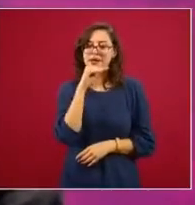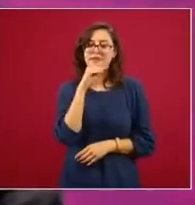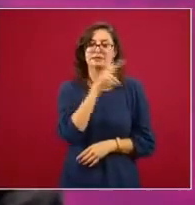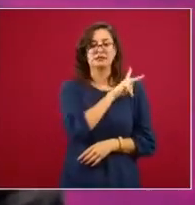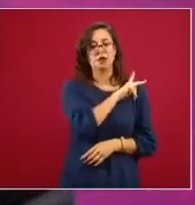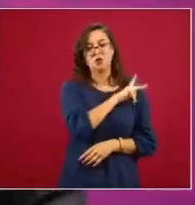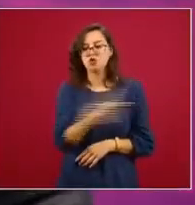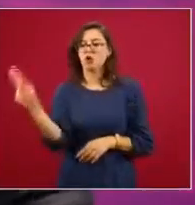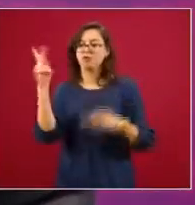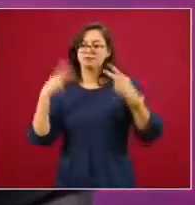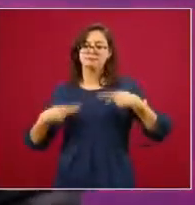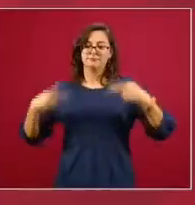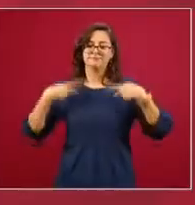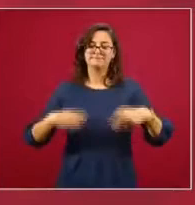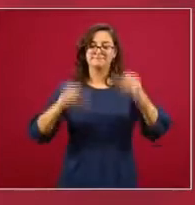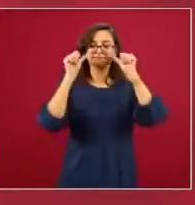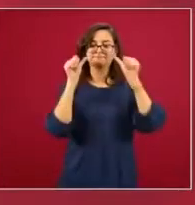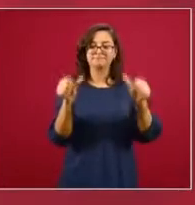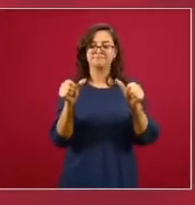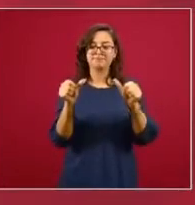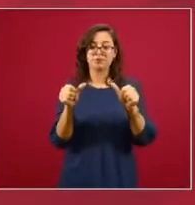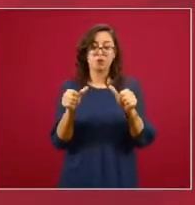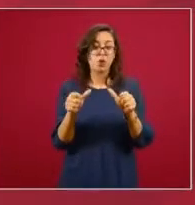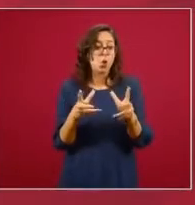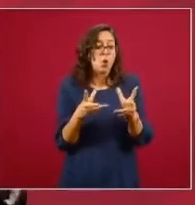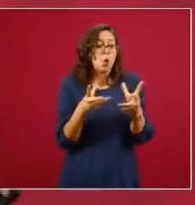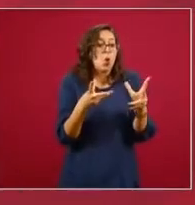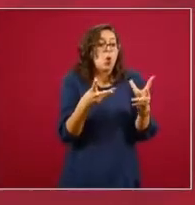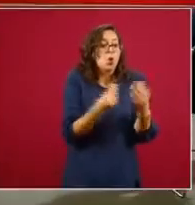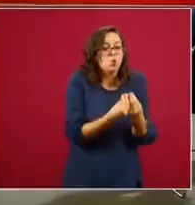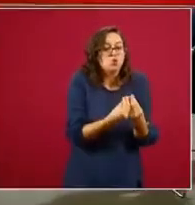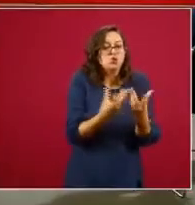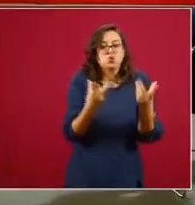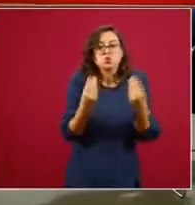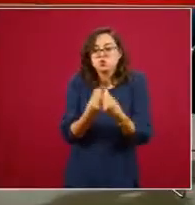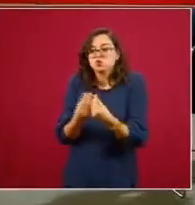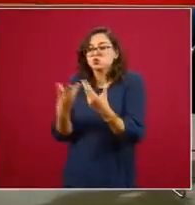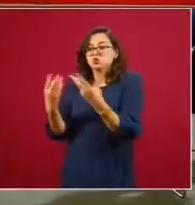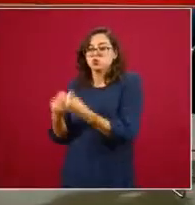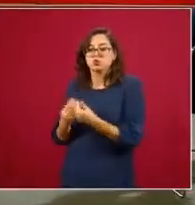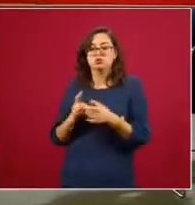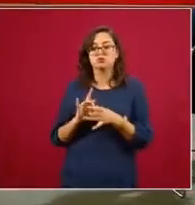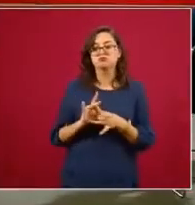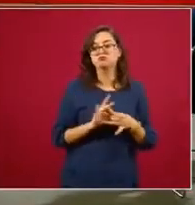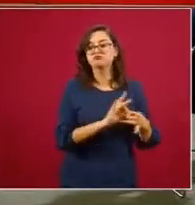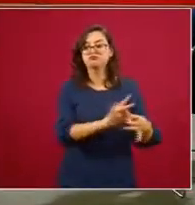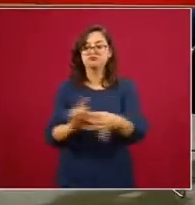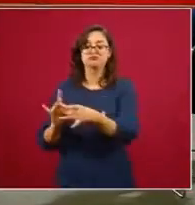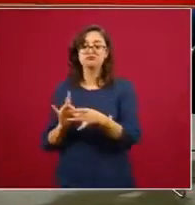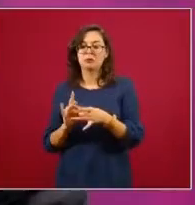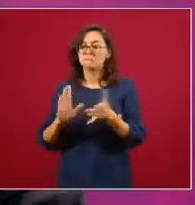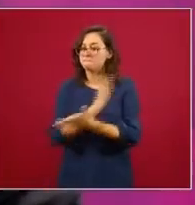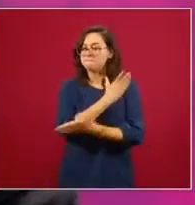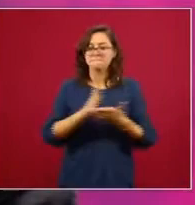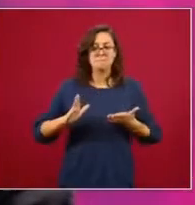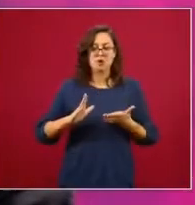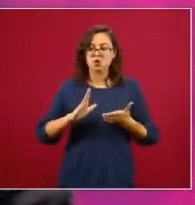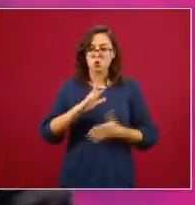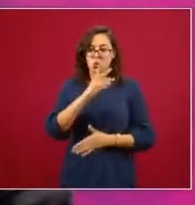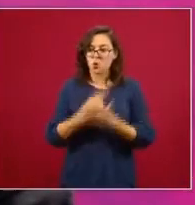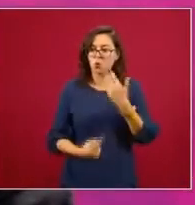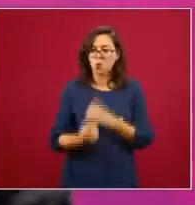cobertura universal, que funcionen de manera armónica, deseablemente no estén fragmentados, pero sino por lo menos que